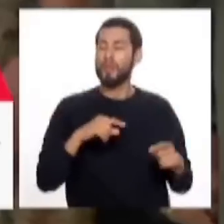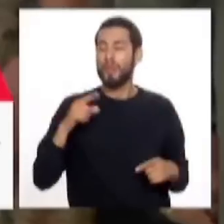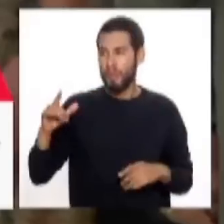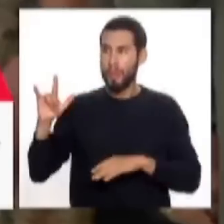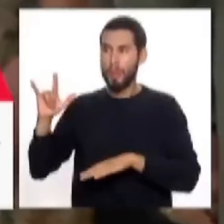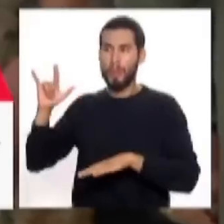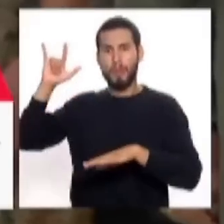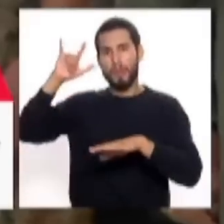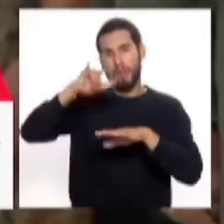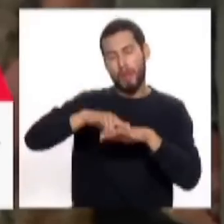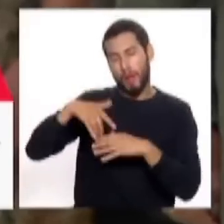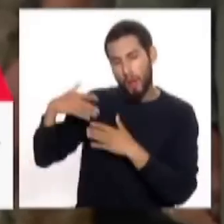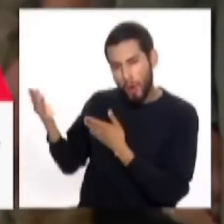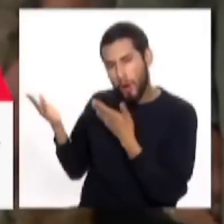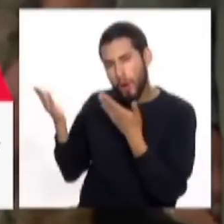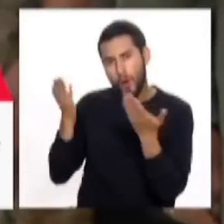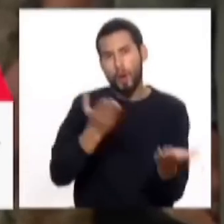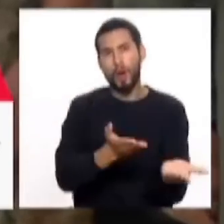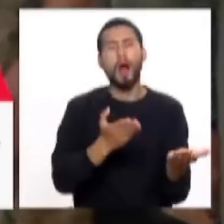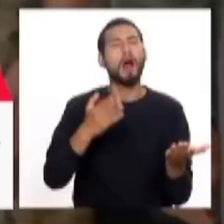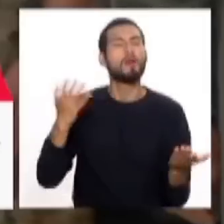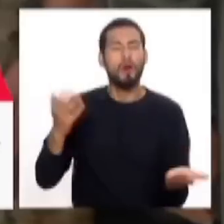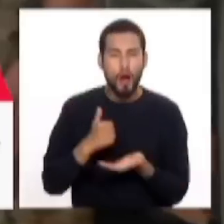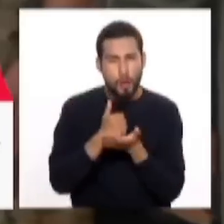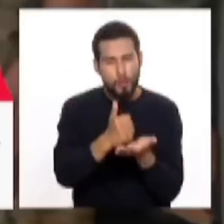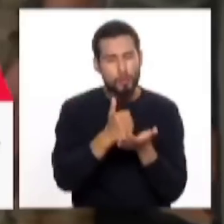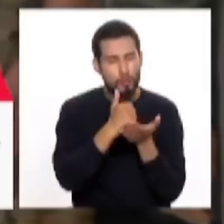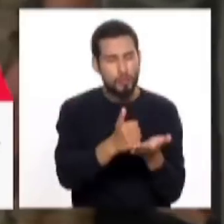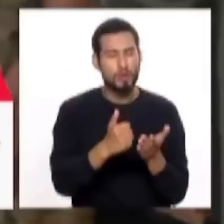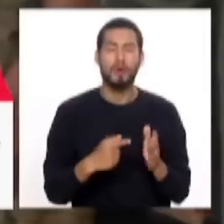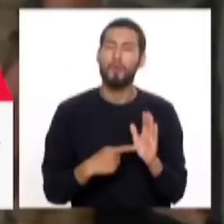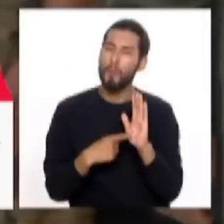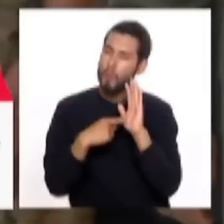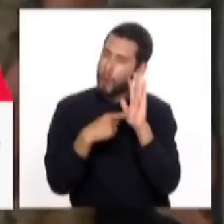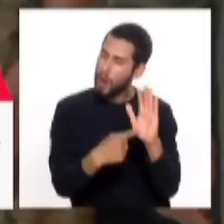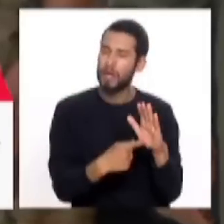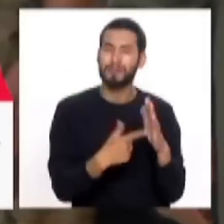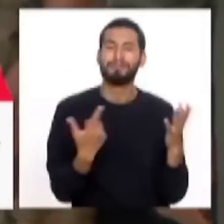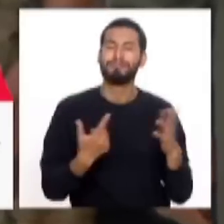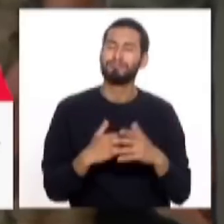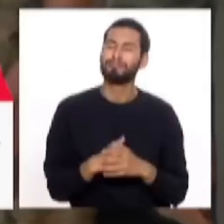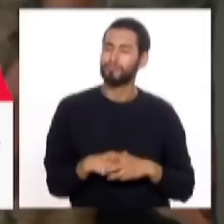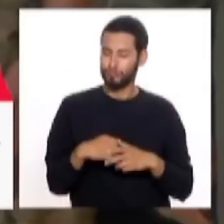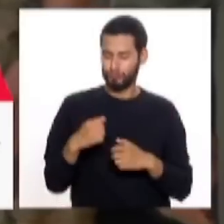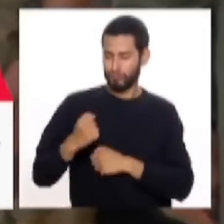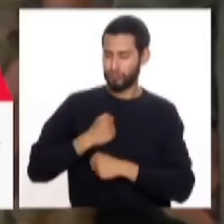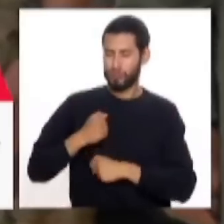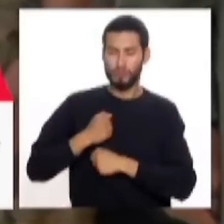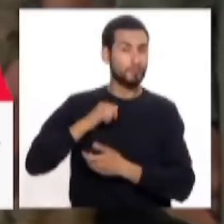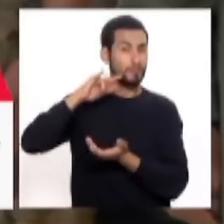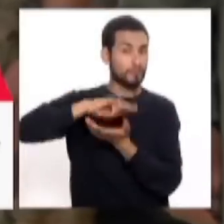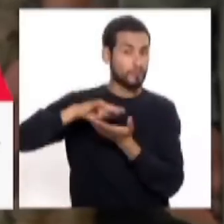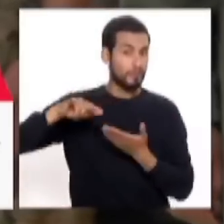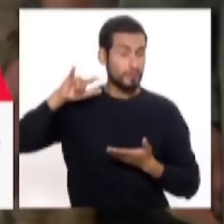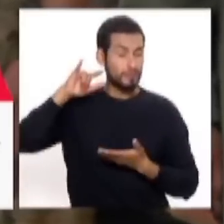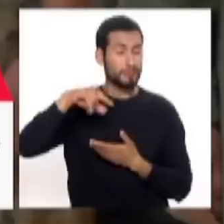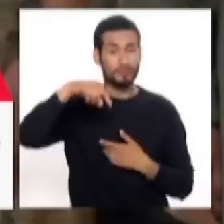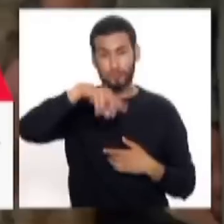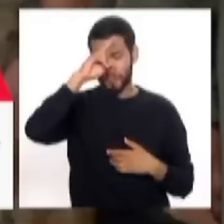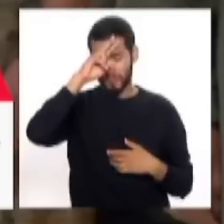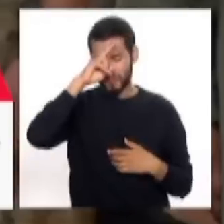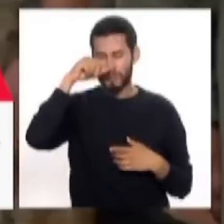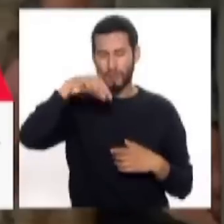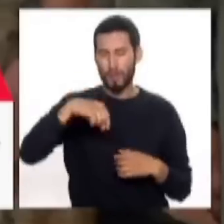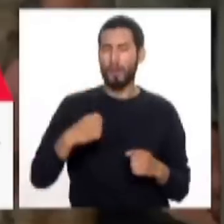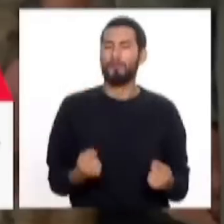aéreos, llevando ayuda humanitaria, demostrando que la Fuerza Aérea del Perú es la